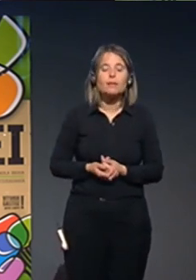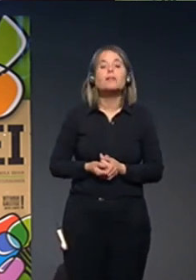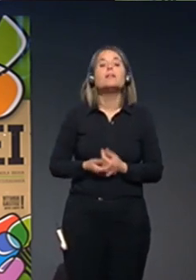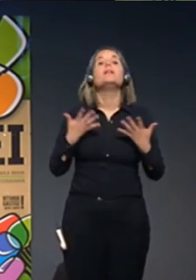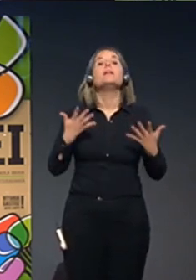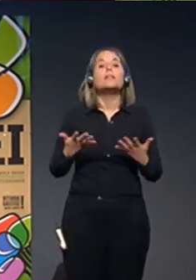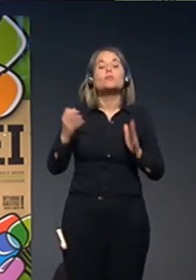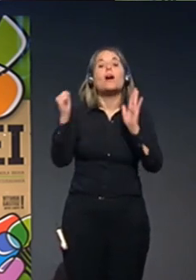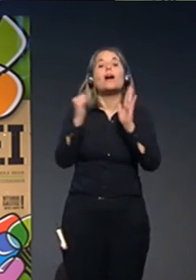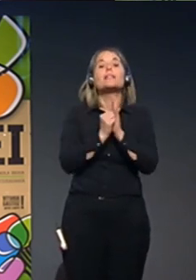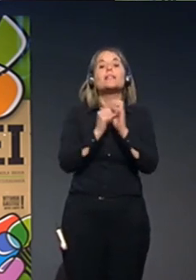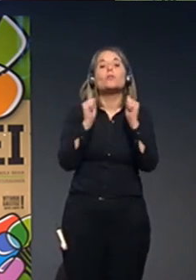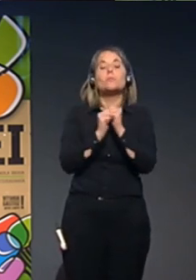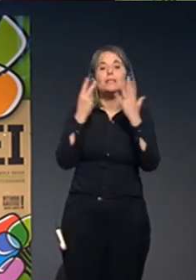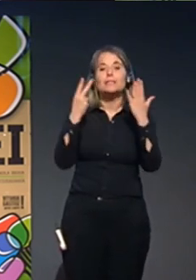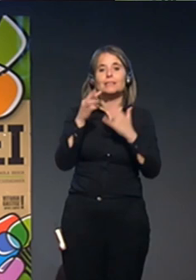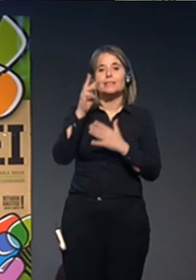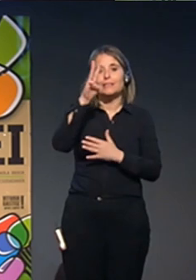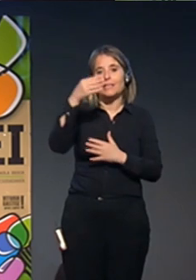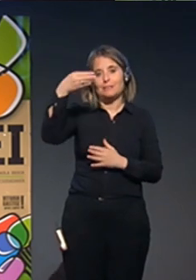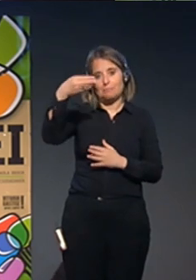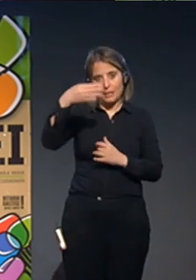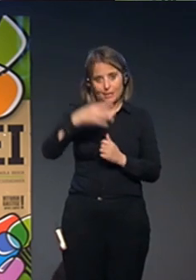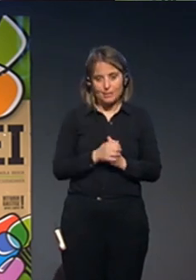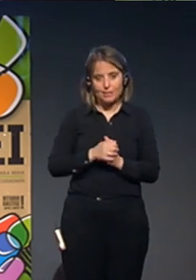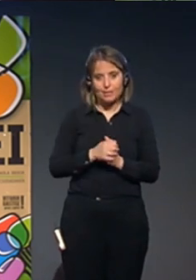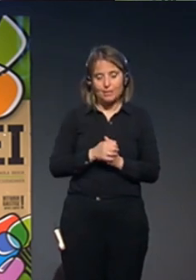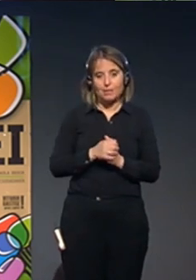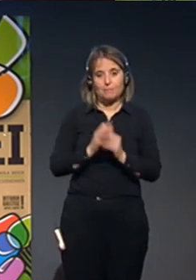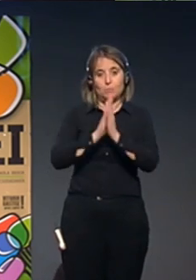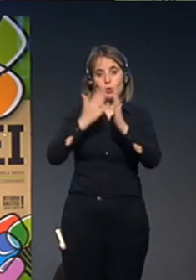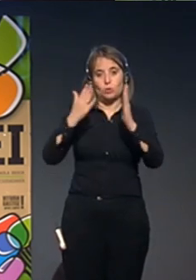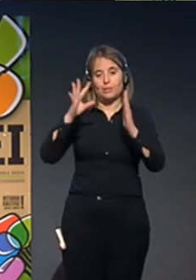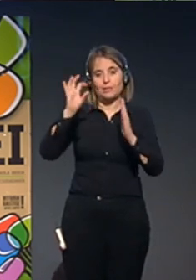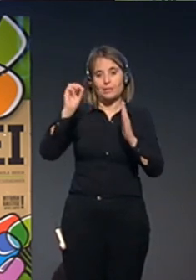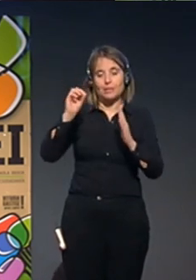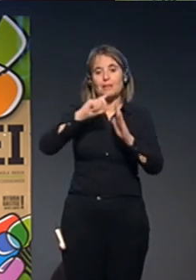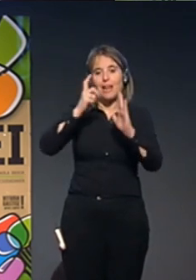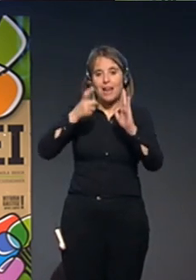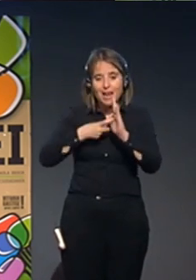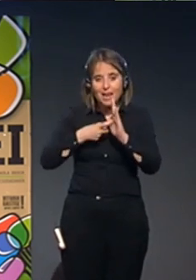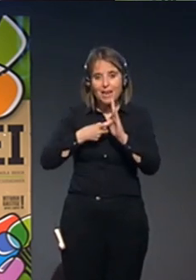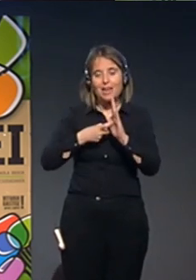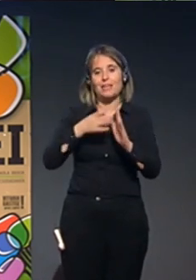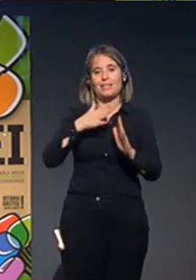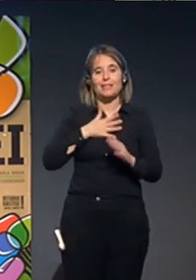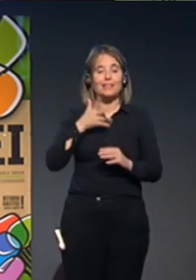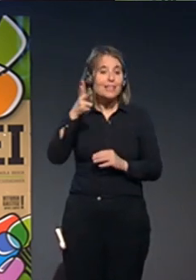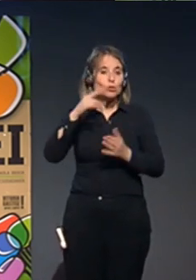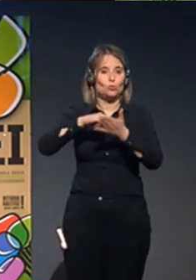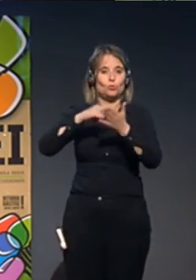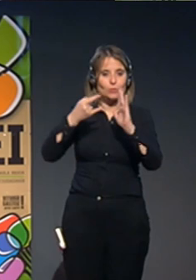eso del artículo 273 B del trips TR related intellectual property